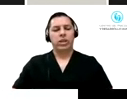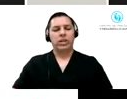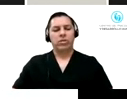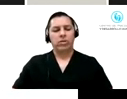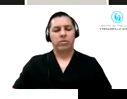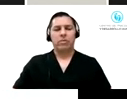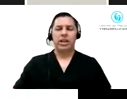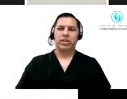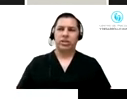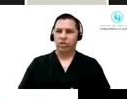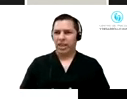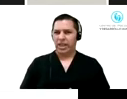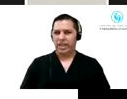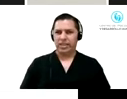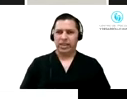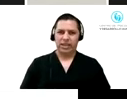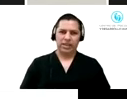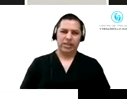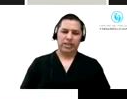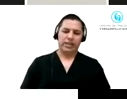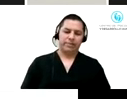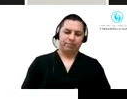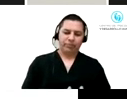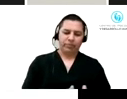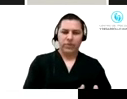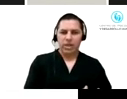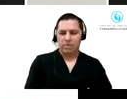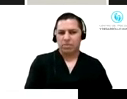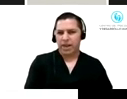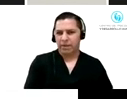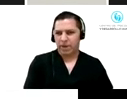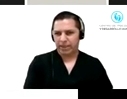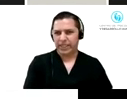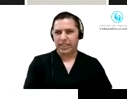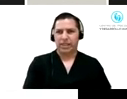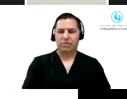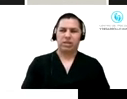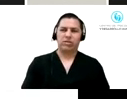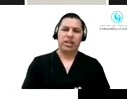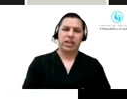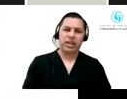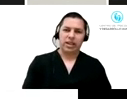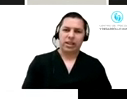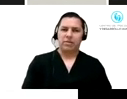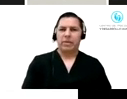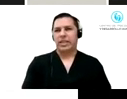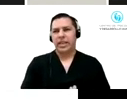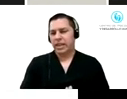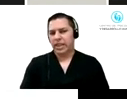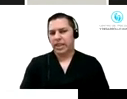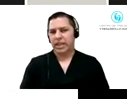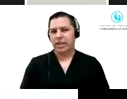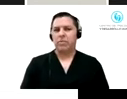Perspectivas un poquito más socialistas, más marxistas, más de una línea más